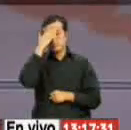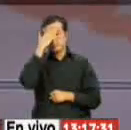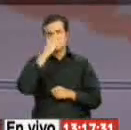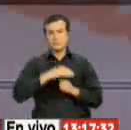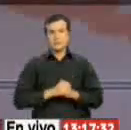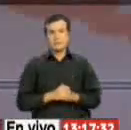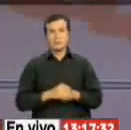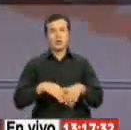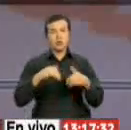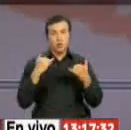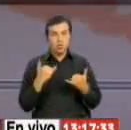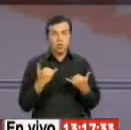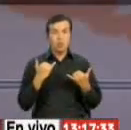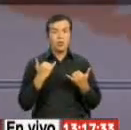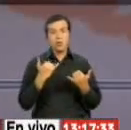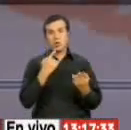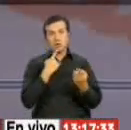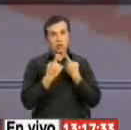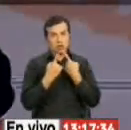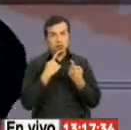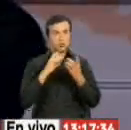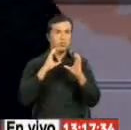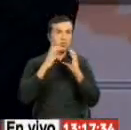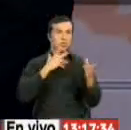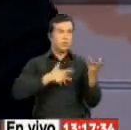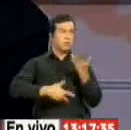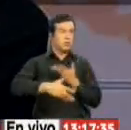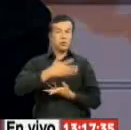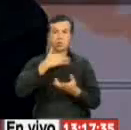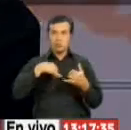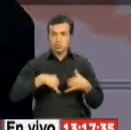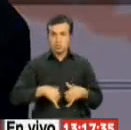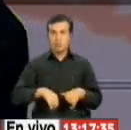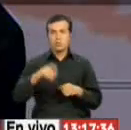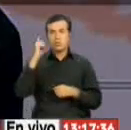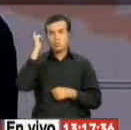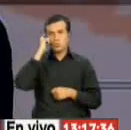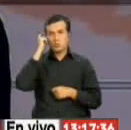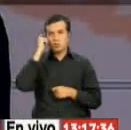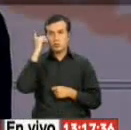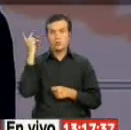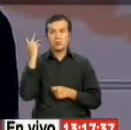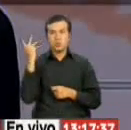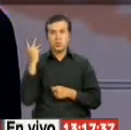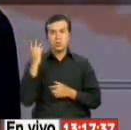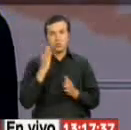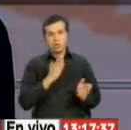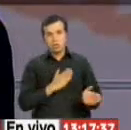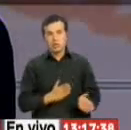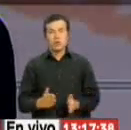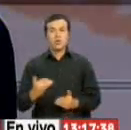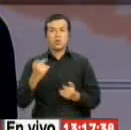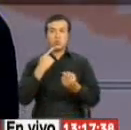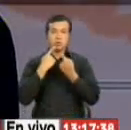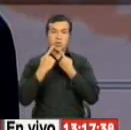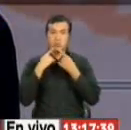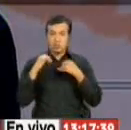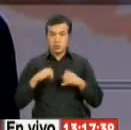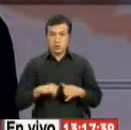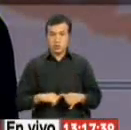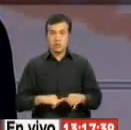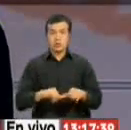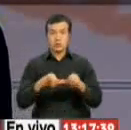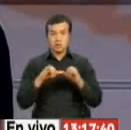los momentos de diálogo de conversaciones que se han mantenido yo creo que los resultados que nos van a arrojar el día de hoy va a